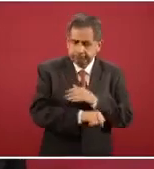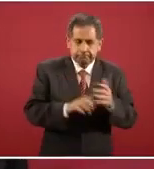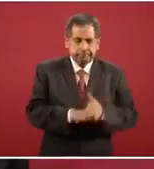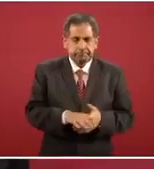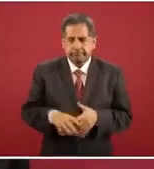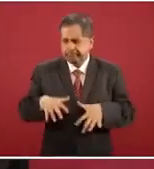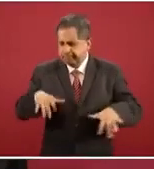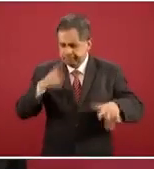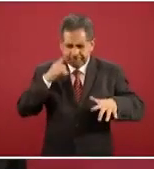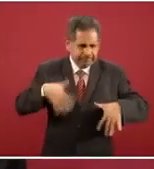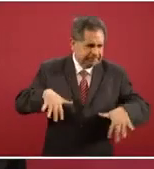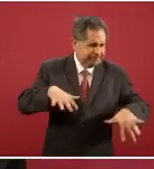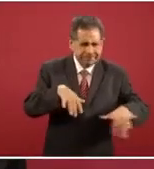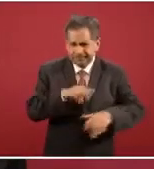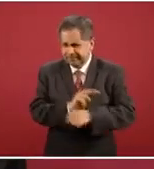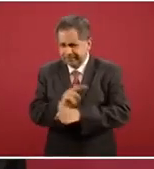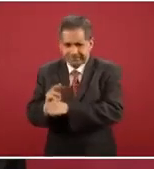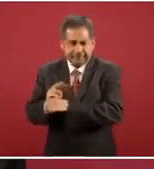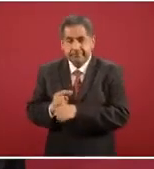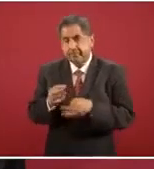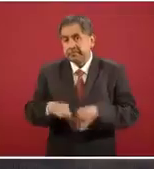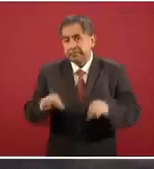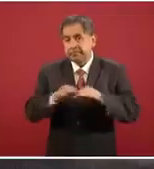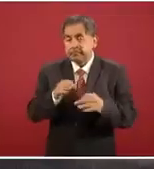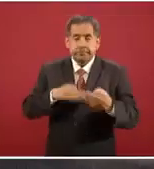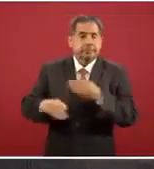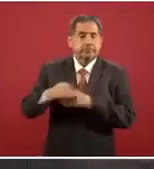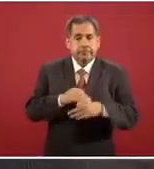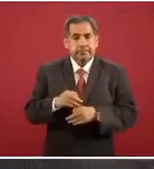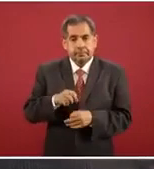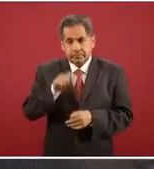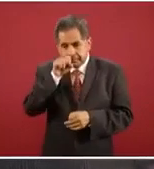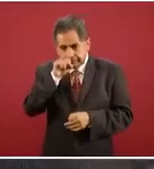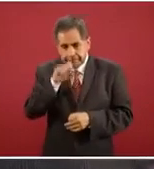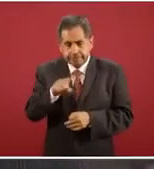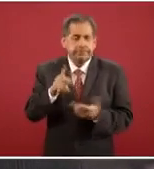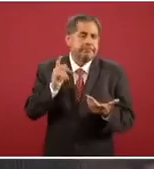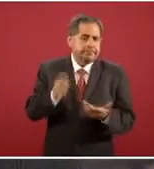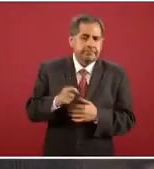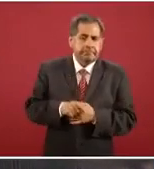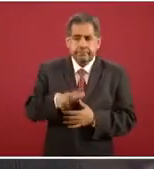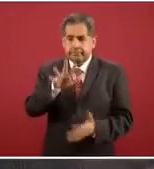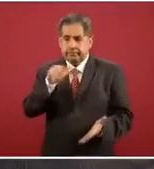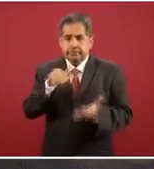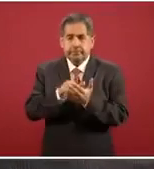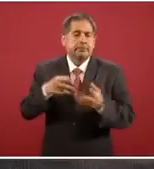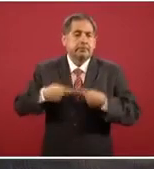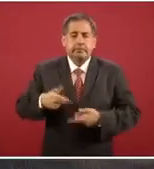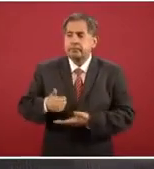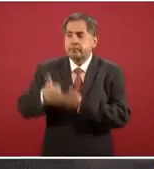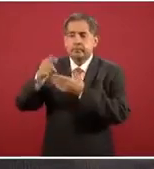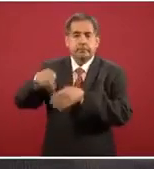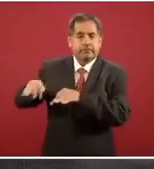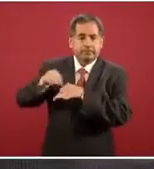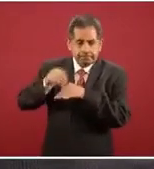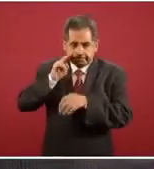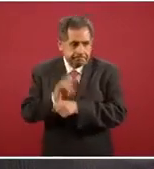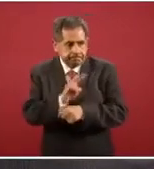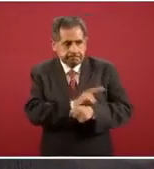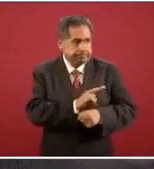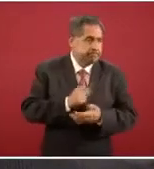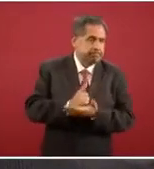operativo tan importante para todos nosotros colaboran más de cinco mil servidores públicos y más